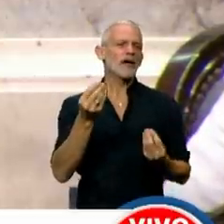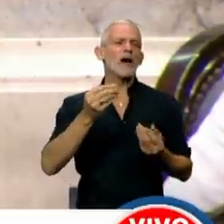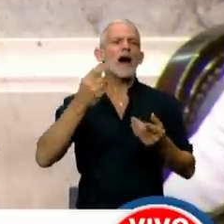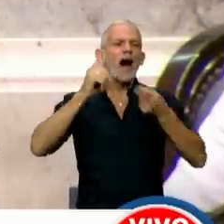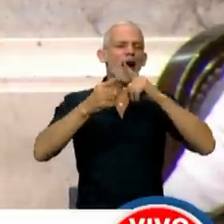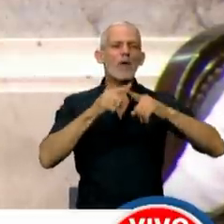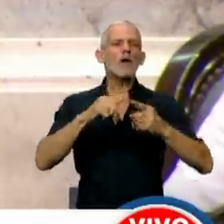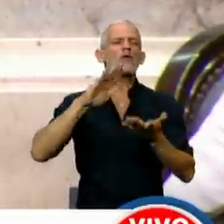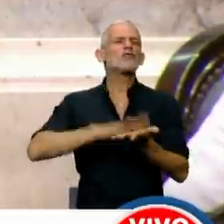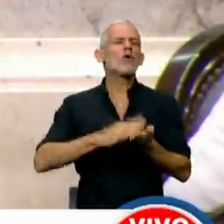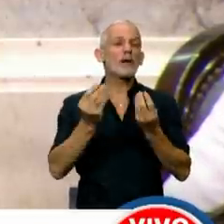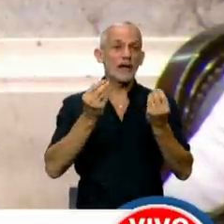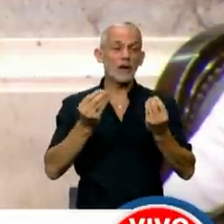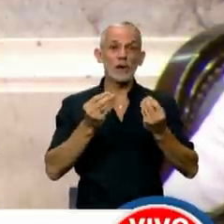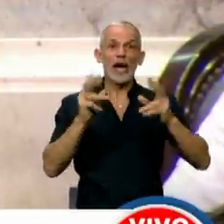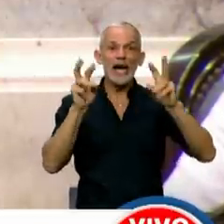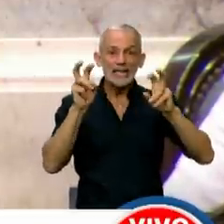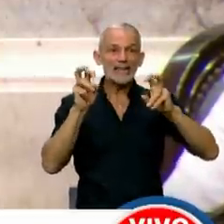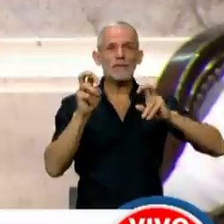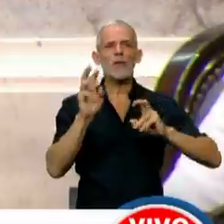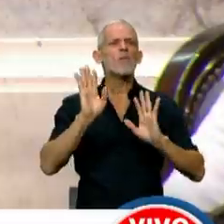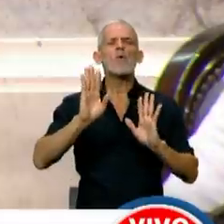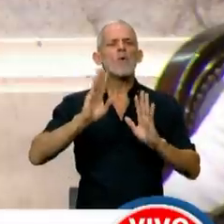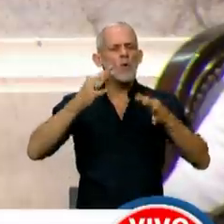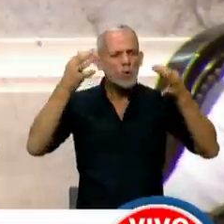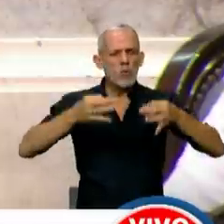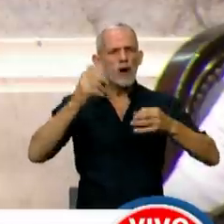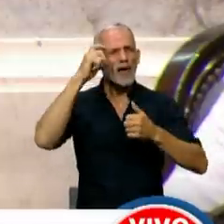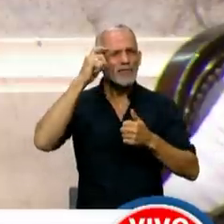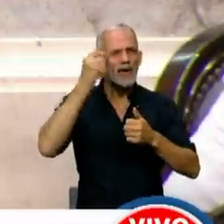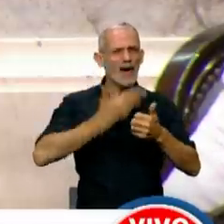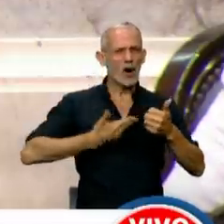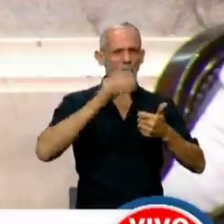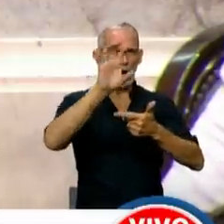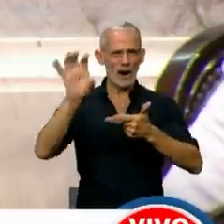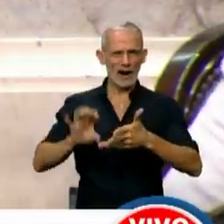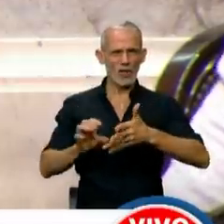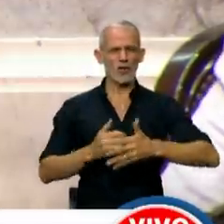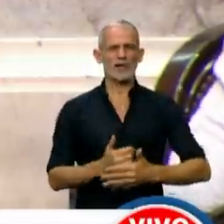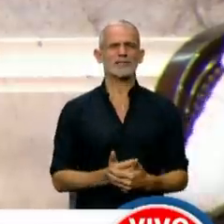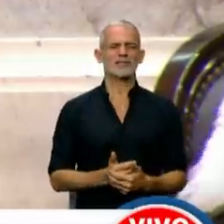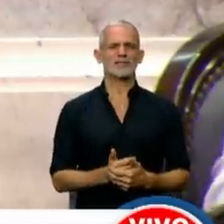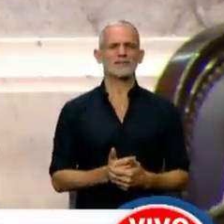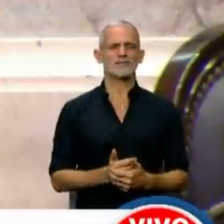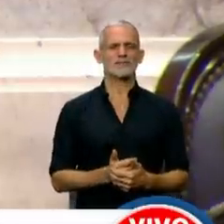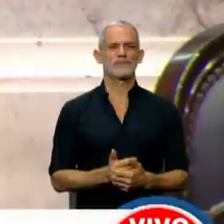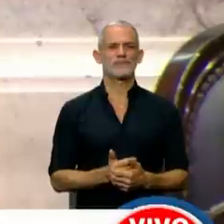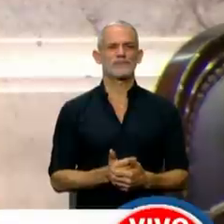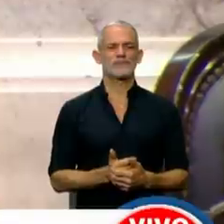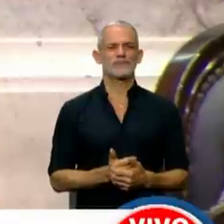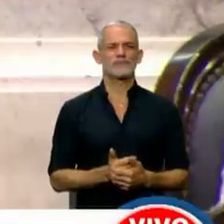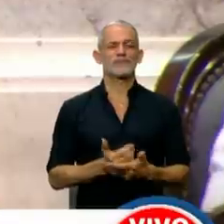cuestiones muy pero muy concretas esos 10 gobernadores están pidiendo